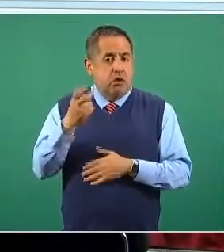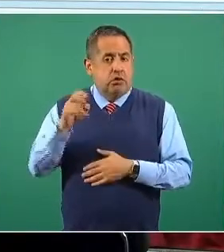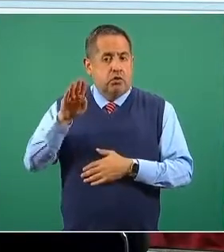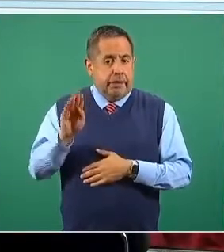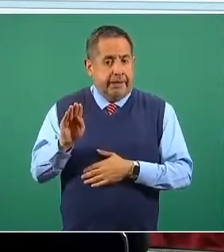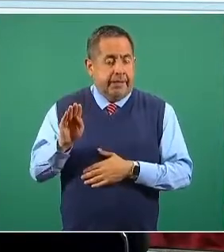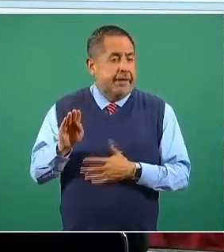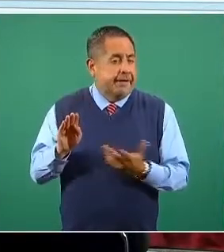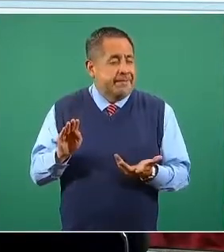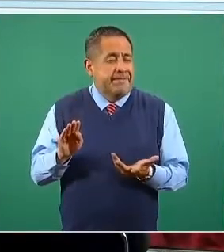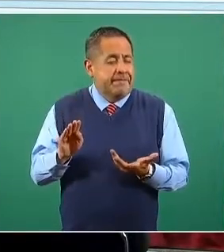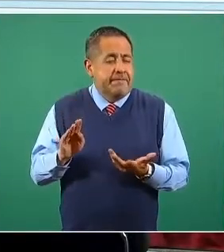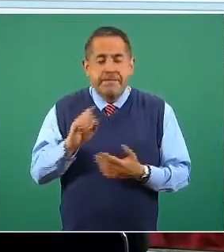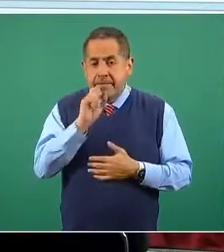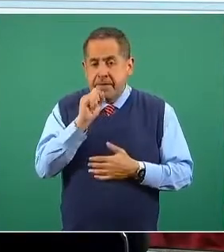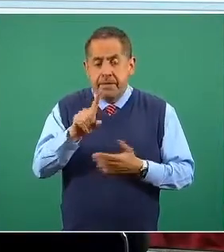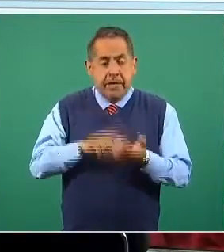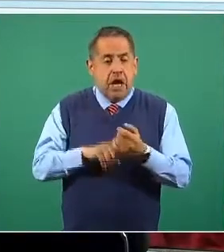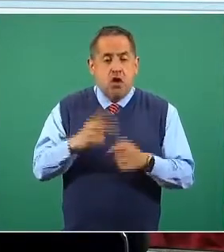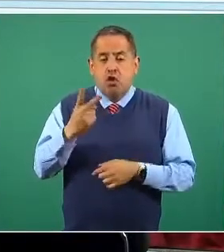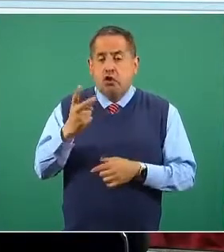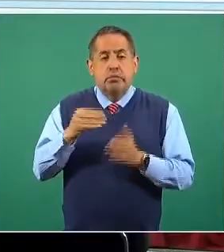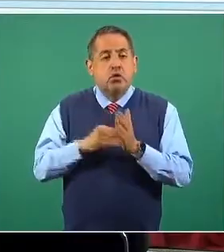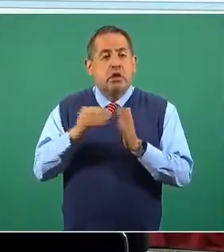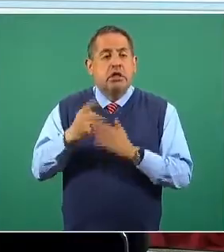1.732.290, y así también tenemos